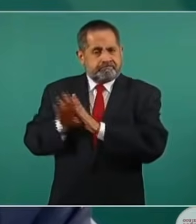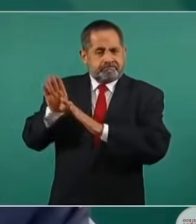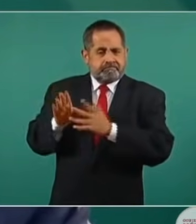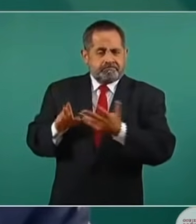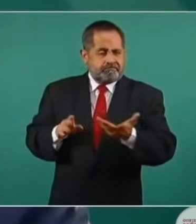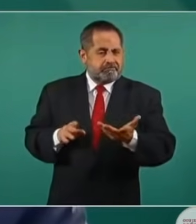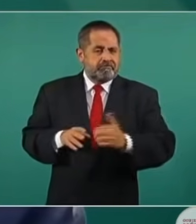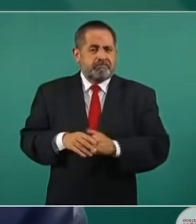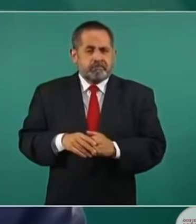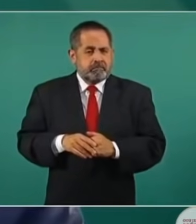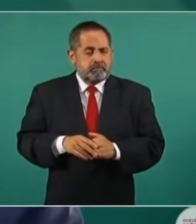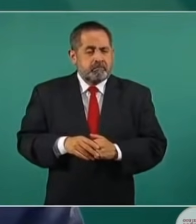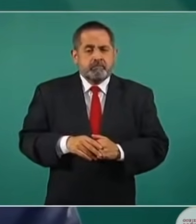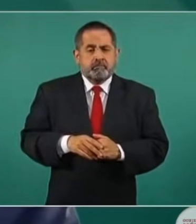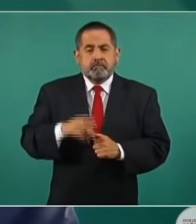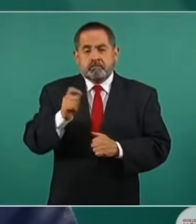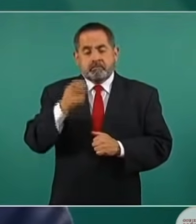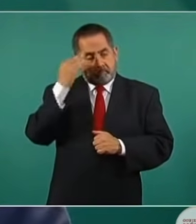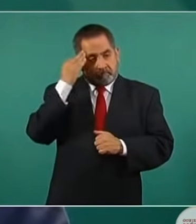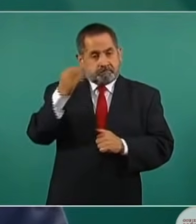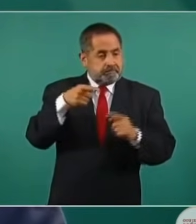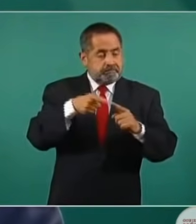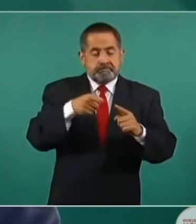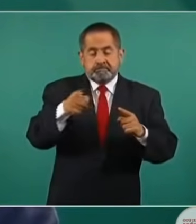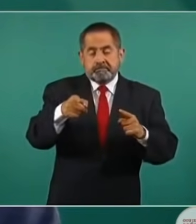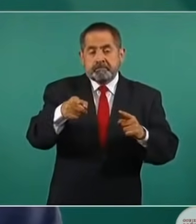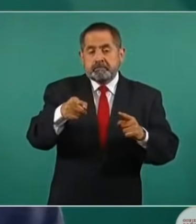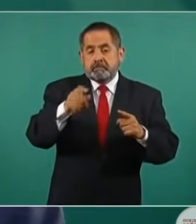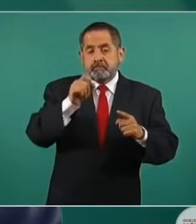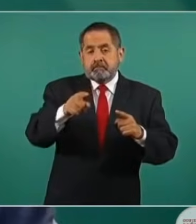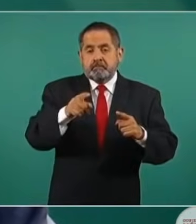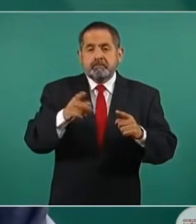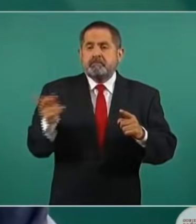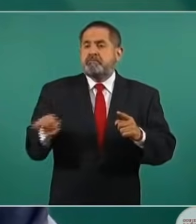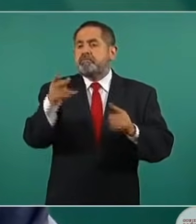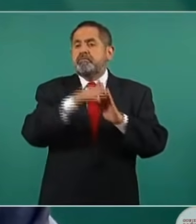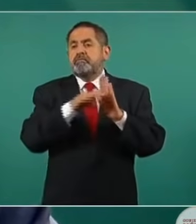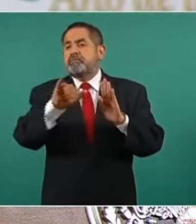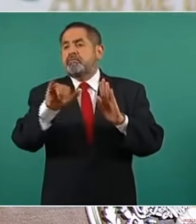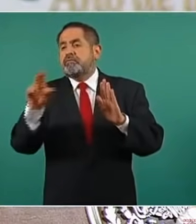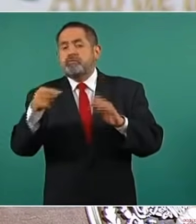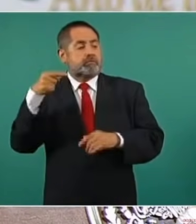Y no solo es un cuestionamiento a los presidentes,